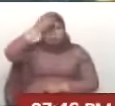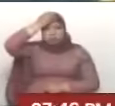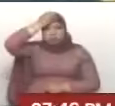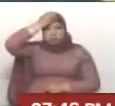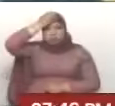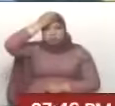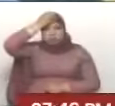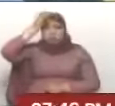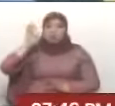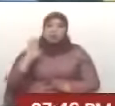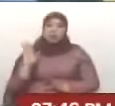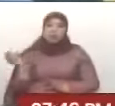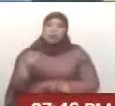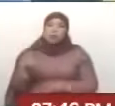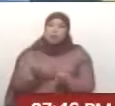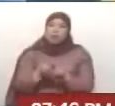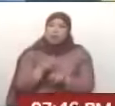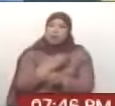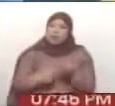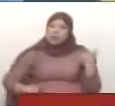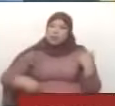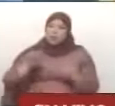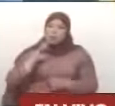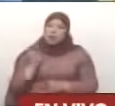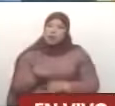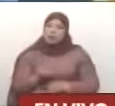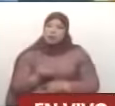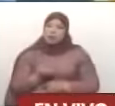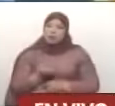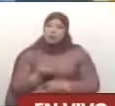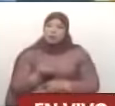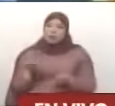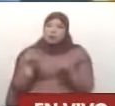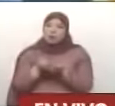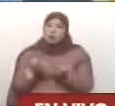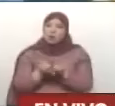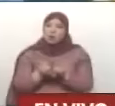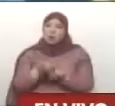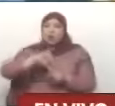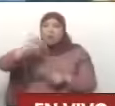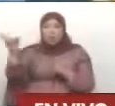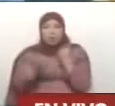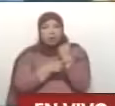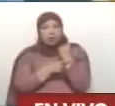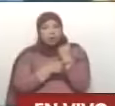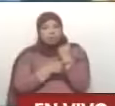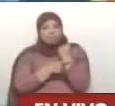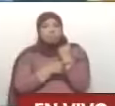mucho, cada vez más, Zelensky se me parece a Guaidó.